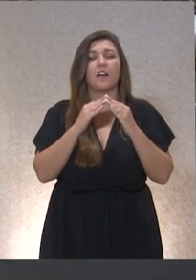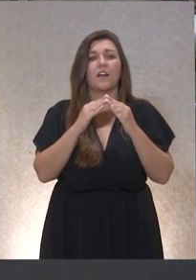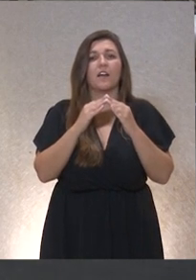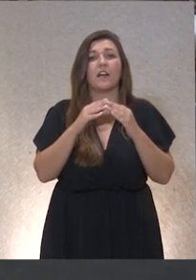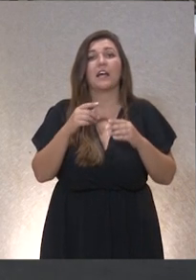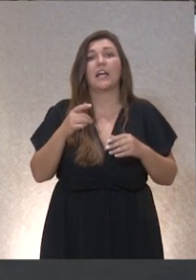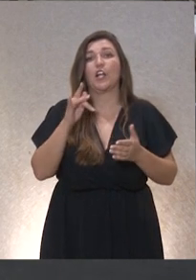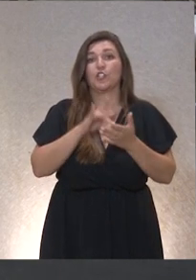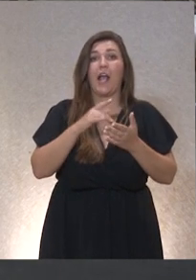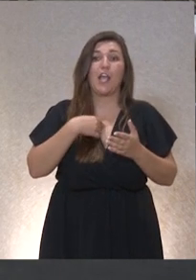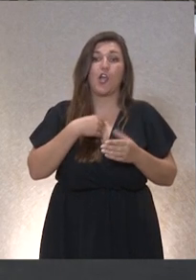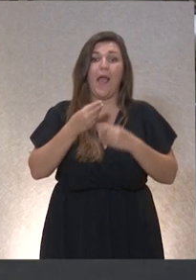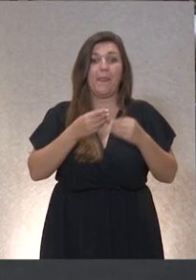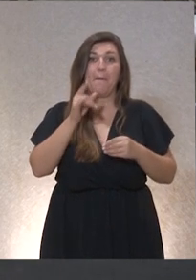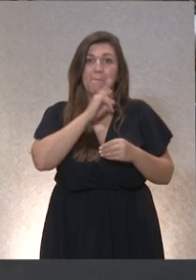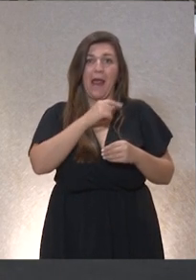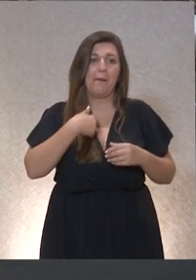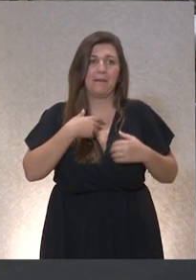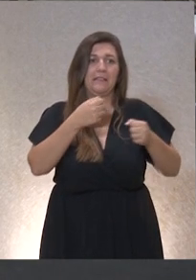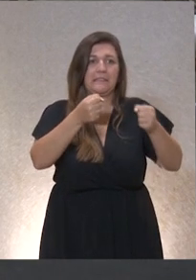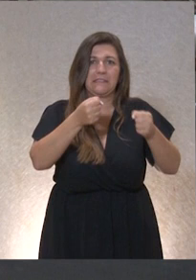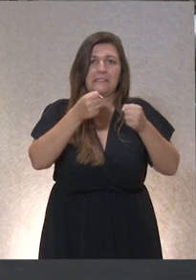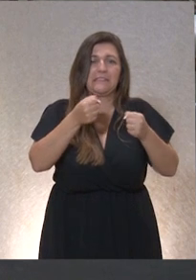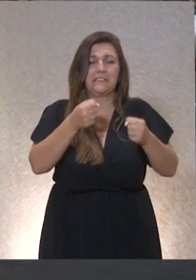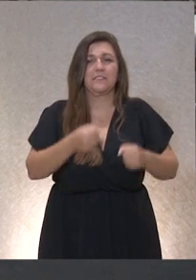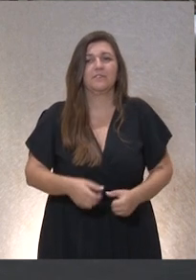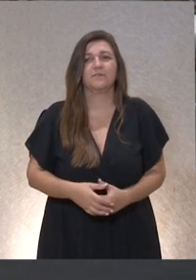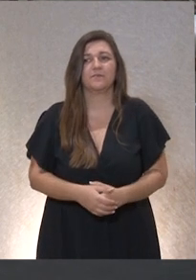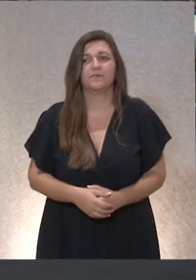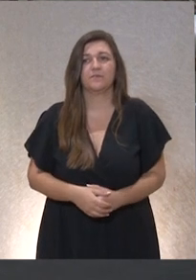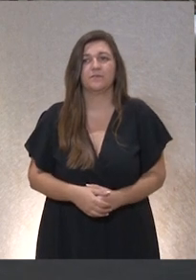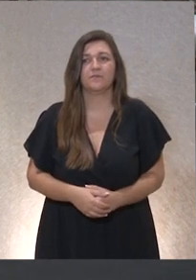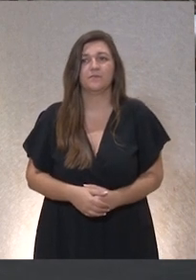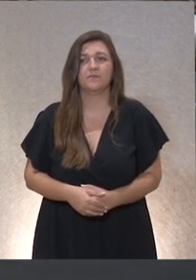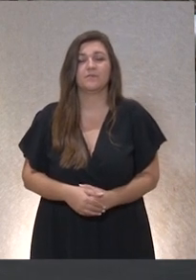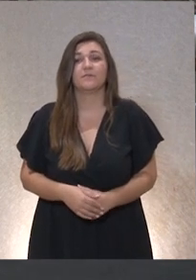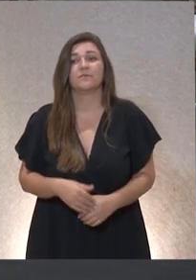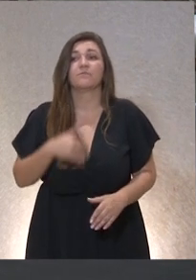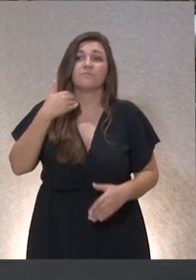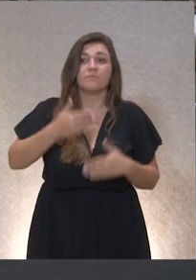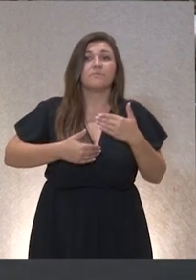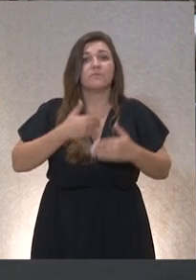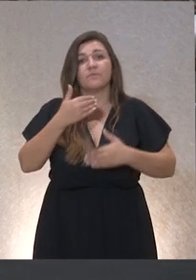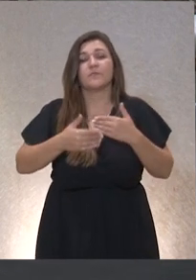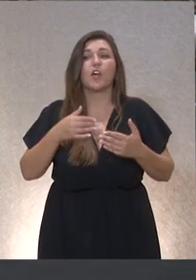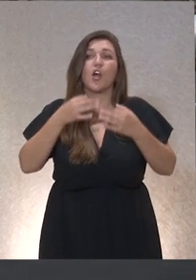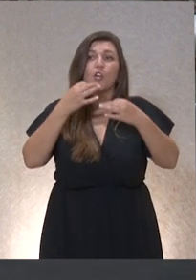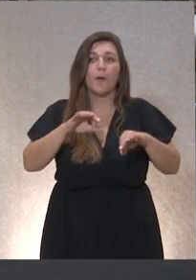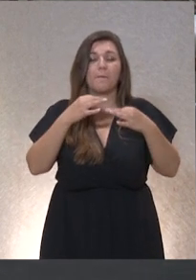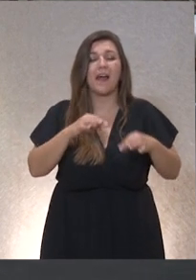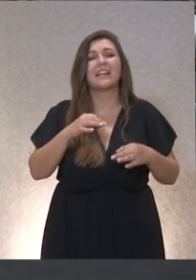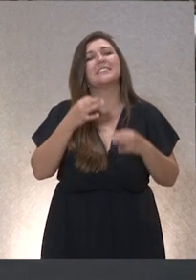sacuden cuando me extravío eh que se va normalizando y siempre me ha